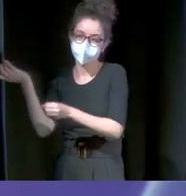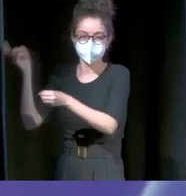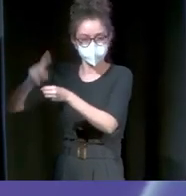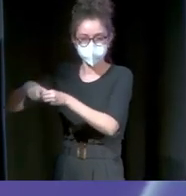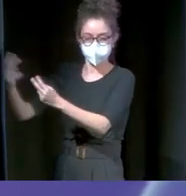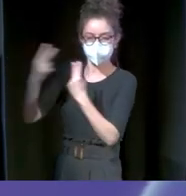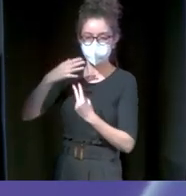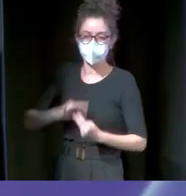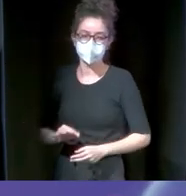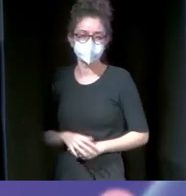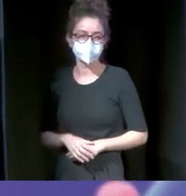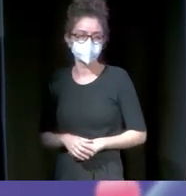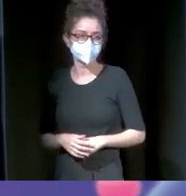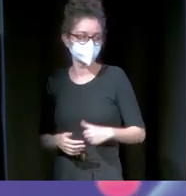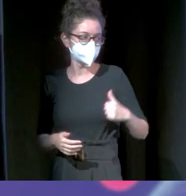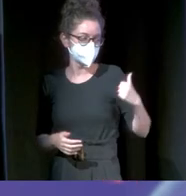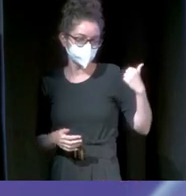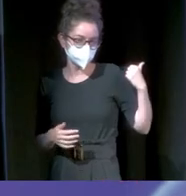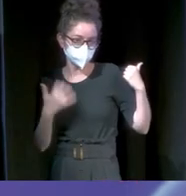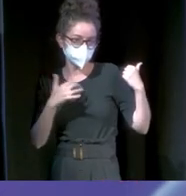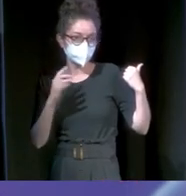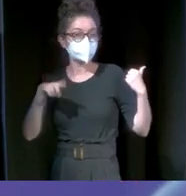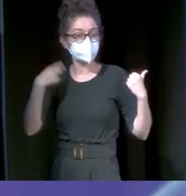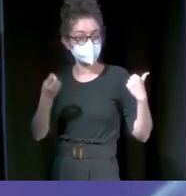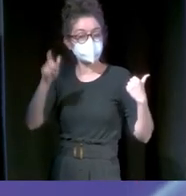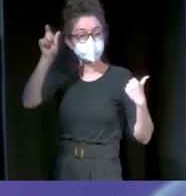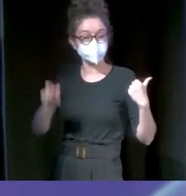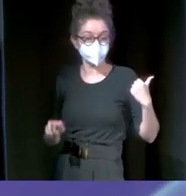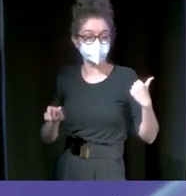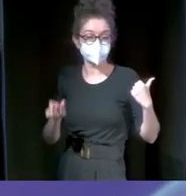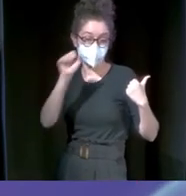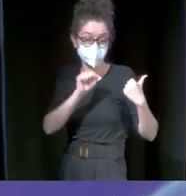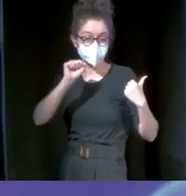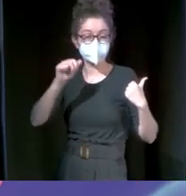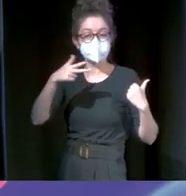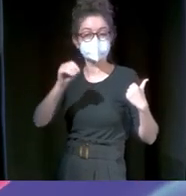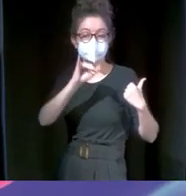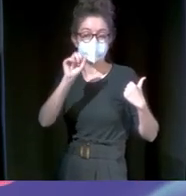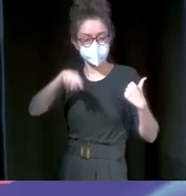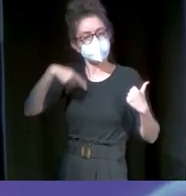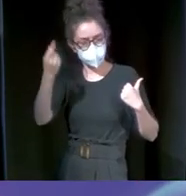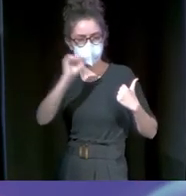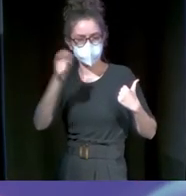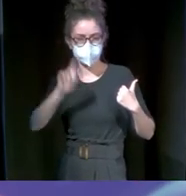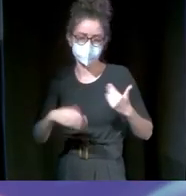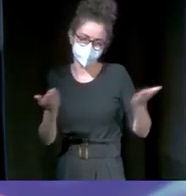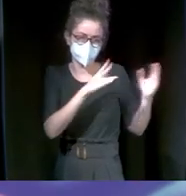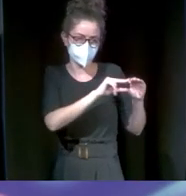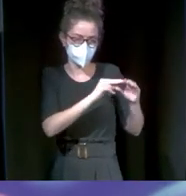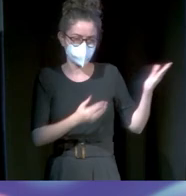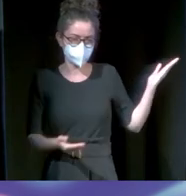risitas y luego os dejaré con estoy sin que canta y todo venga vamos a poner el bingo de la sesión